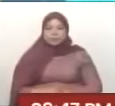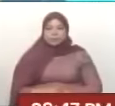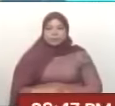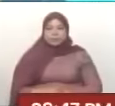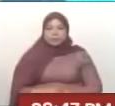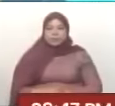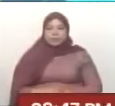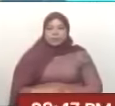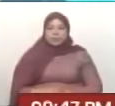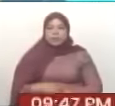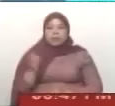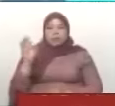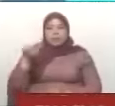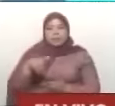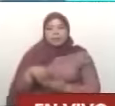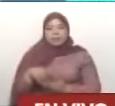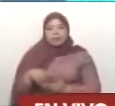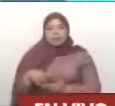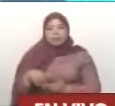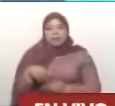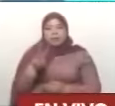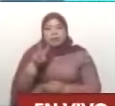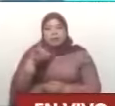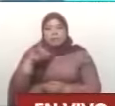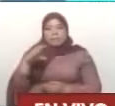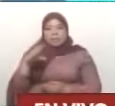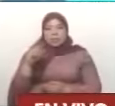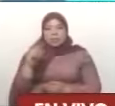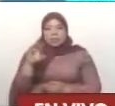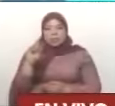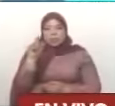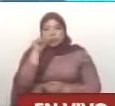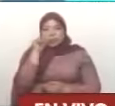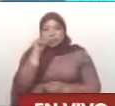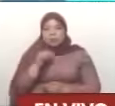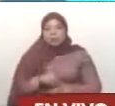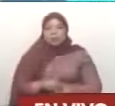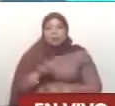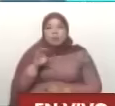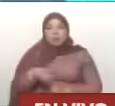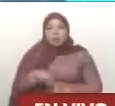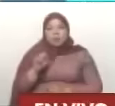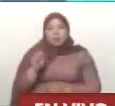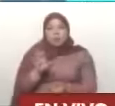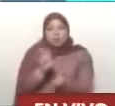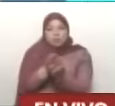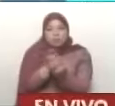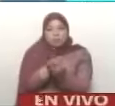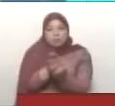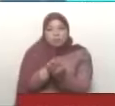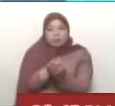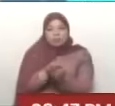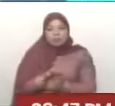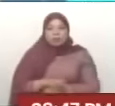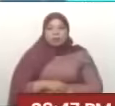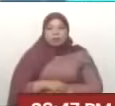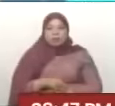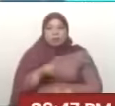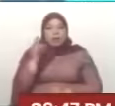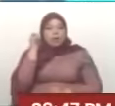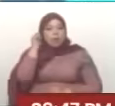En el estado Miranda, Víctor Gómez. En el estado Nueva Esparta, Perla